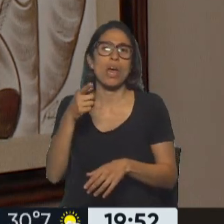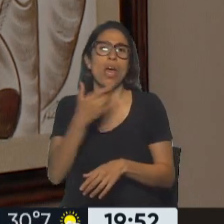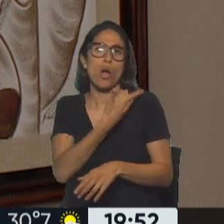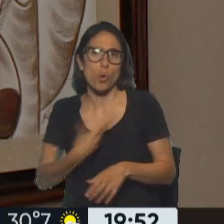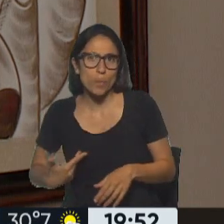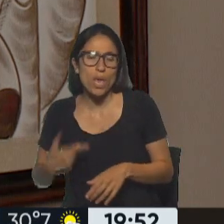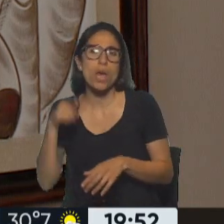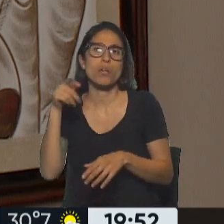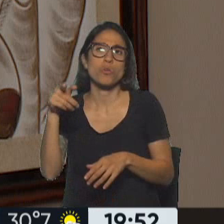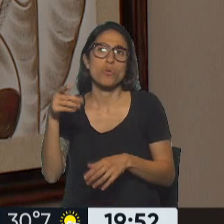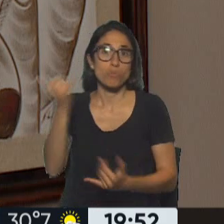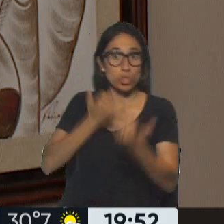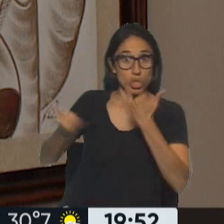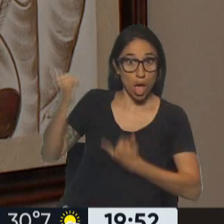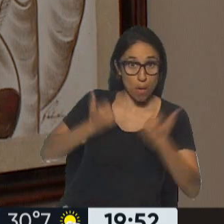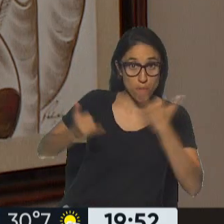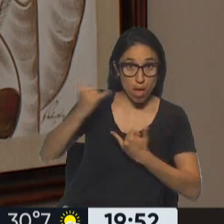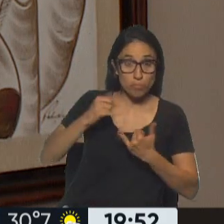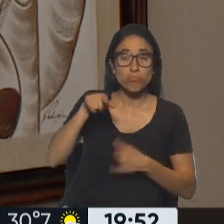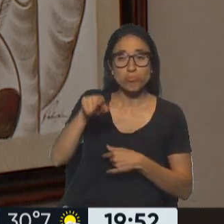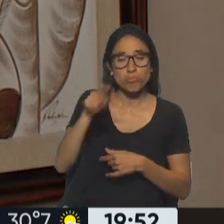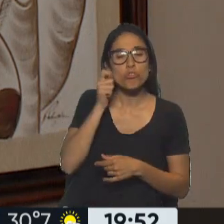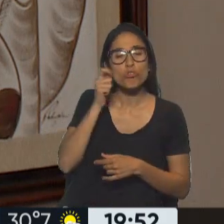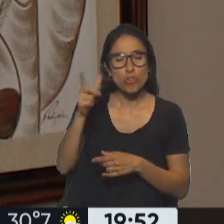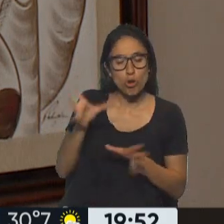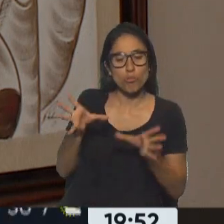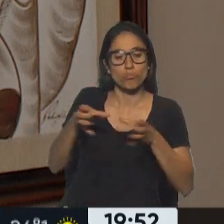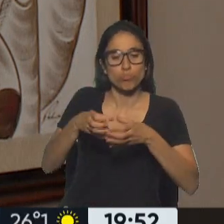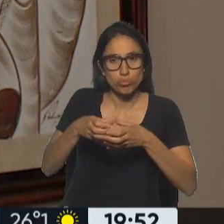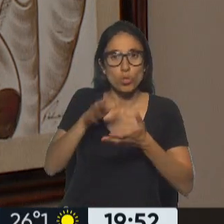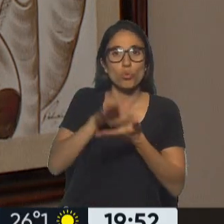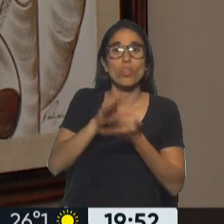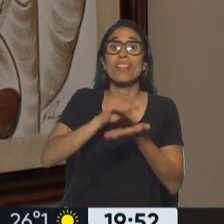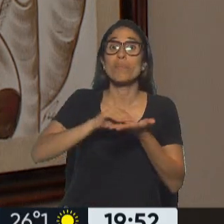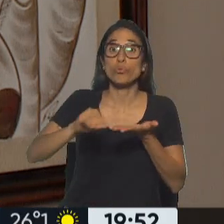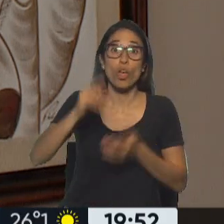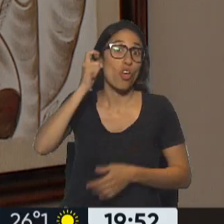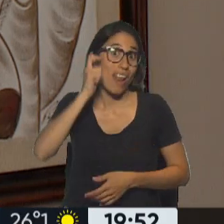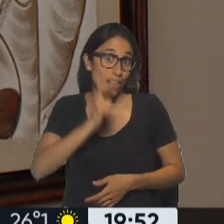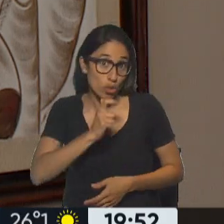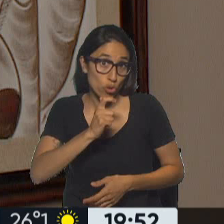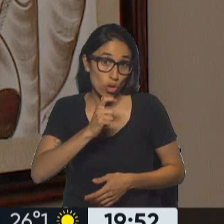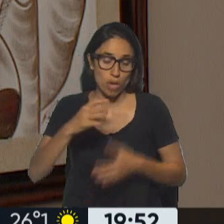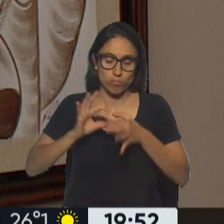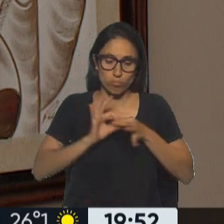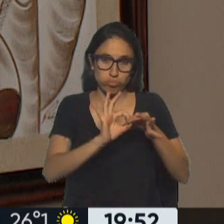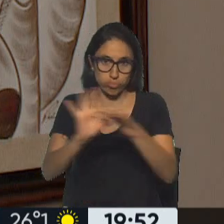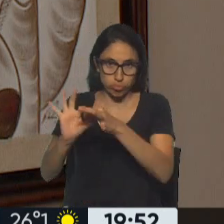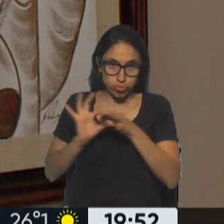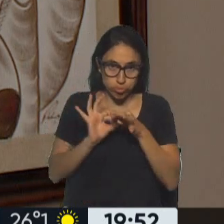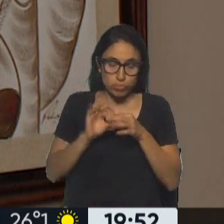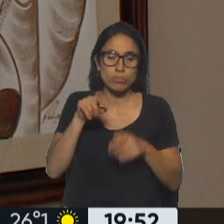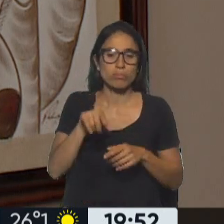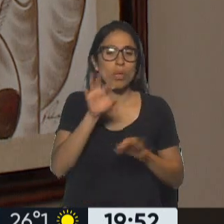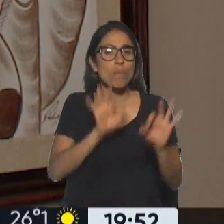trabajo coordinado y en grupo con diputados de la provincia de La Rioja Bueno lo terminamos de